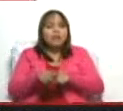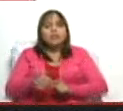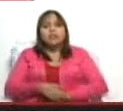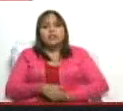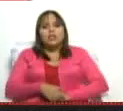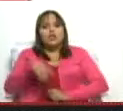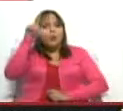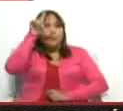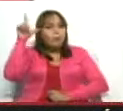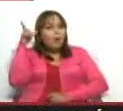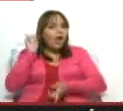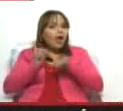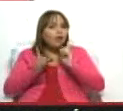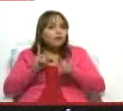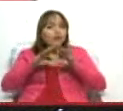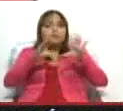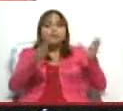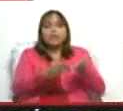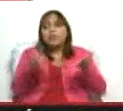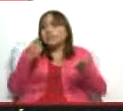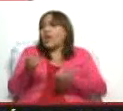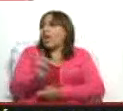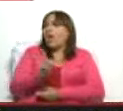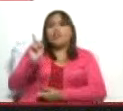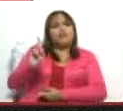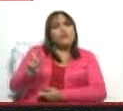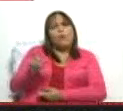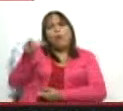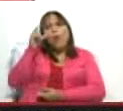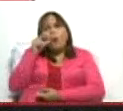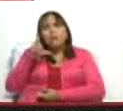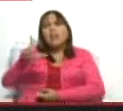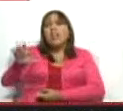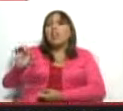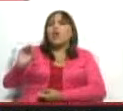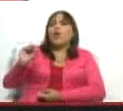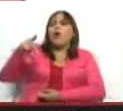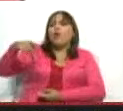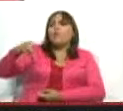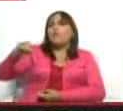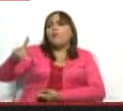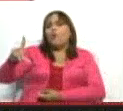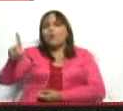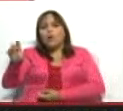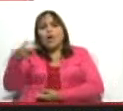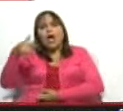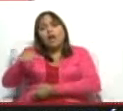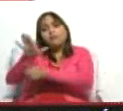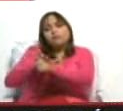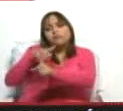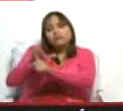mundo, no es eso, sino es víctima de los atropellos de la revolución.